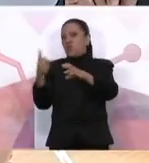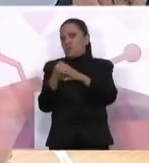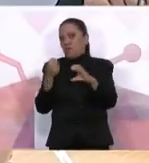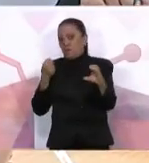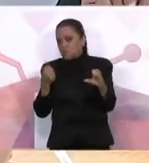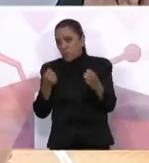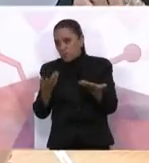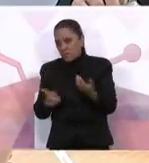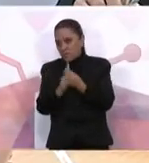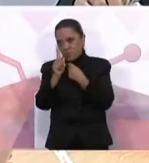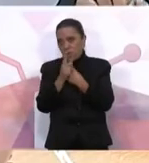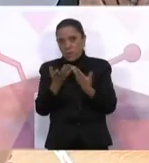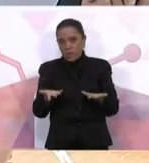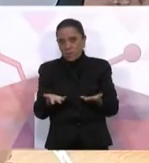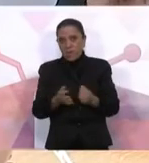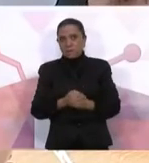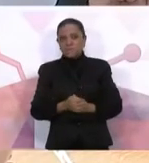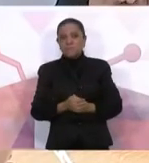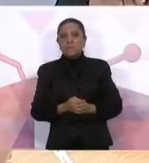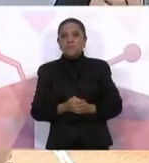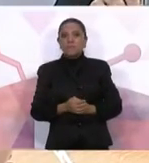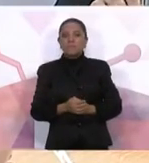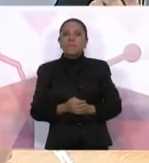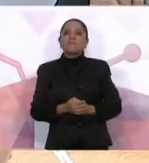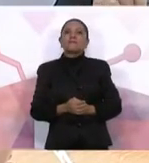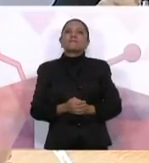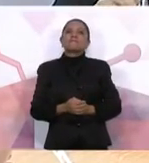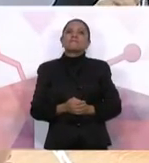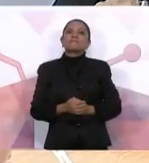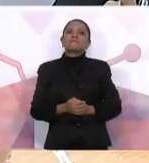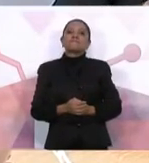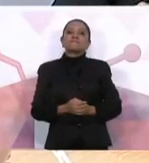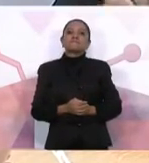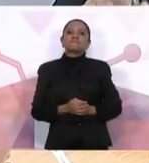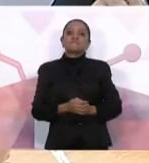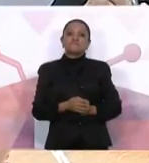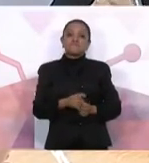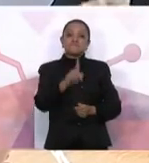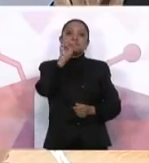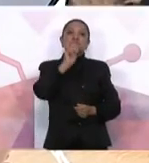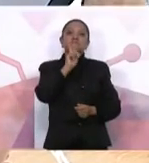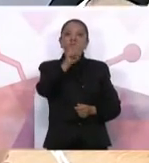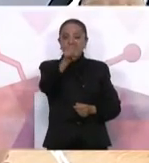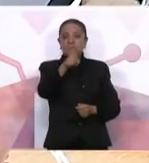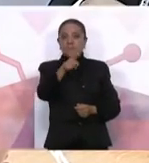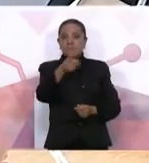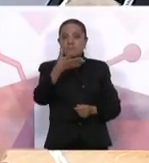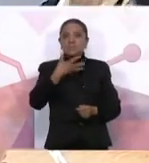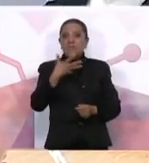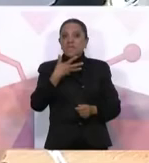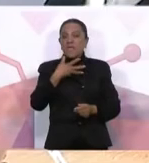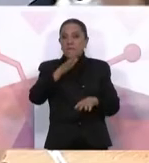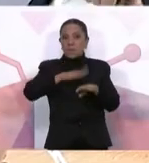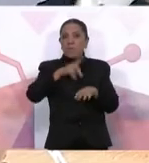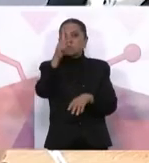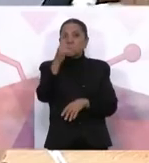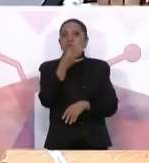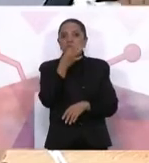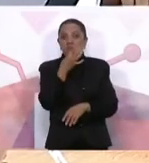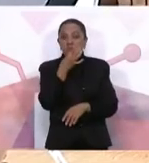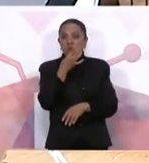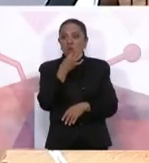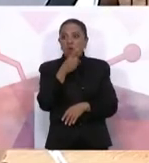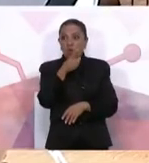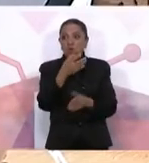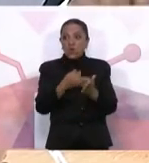que le queda todavía un minuto como candidata ponente todavía usted tendría un minuto más quiere utilizarlo ahora o dejarlo para el